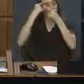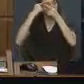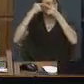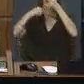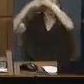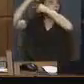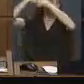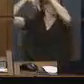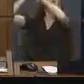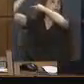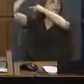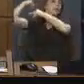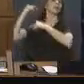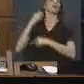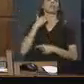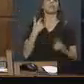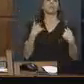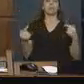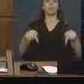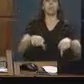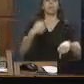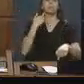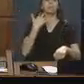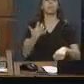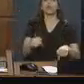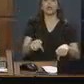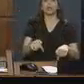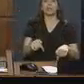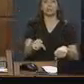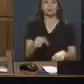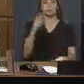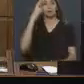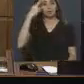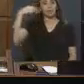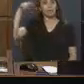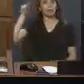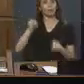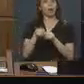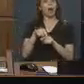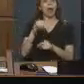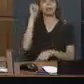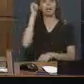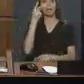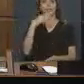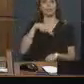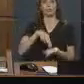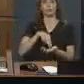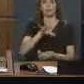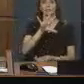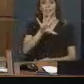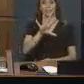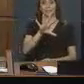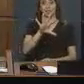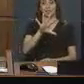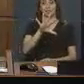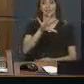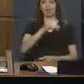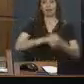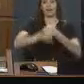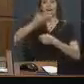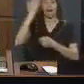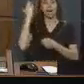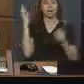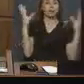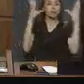hacia por qué estamos acá. Y recuerdo como si fuera ayer, el año 2005, cuando entre gallos